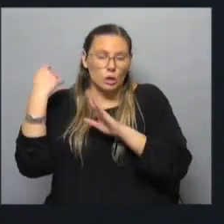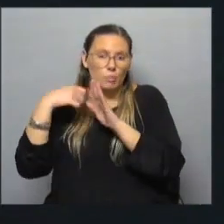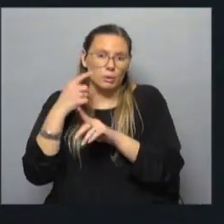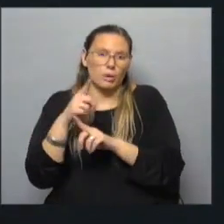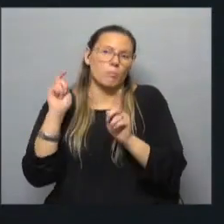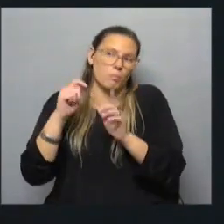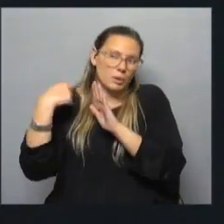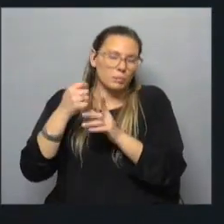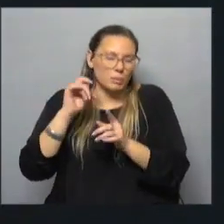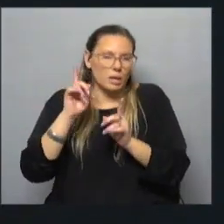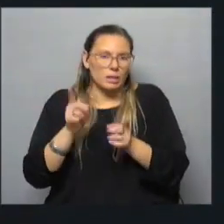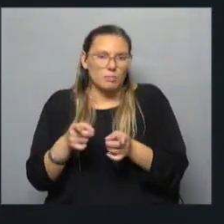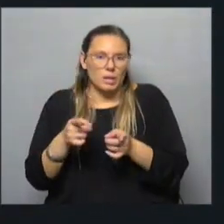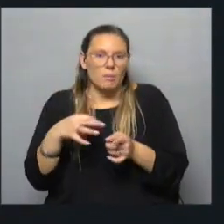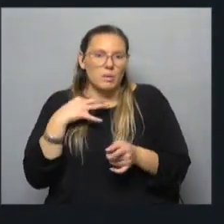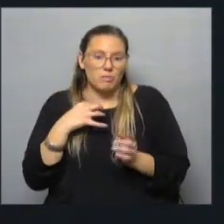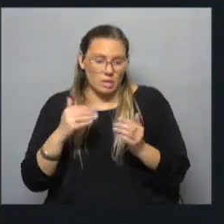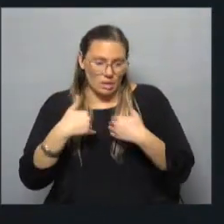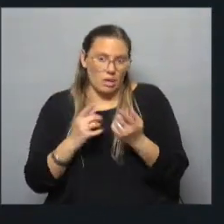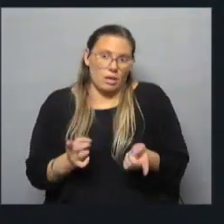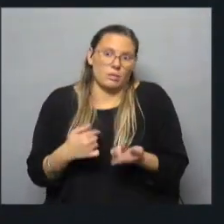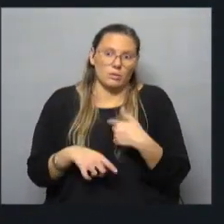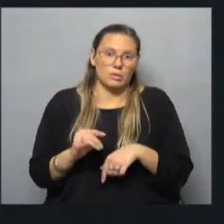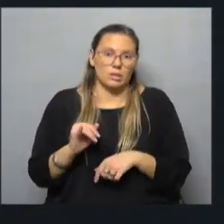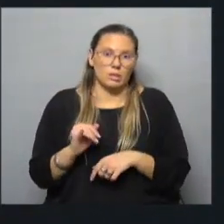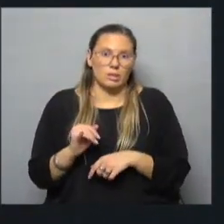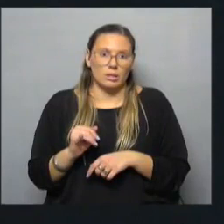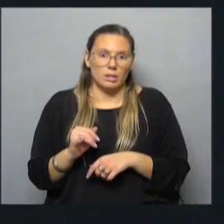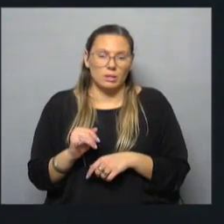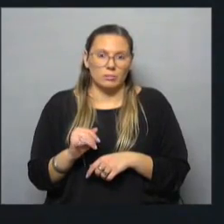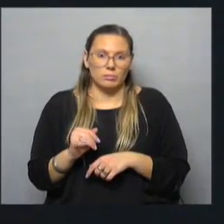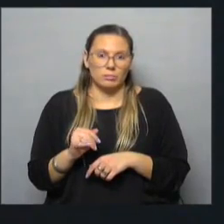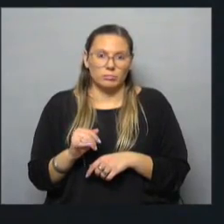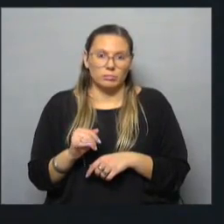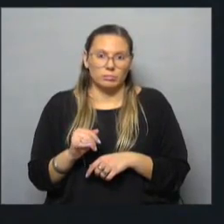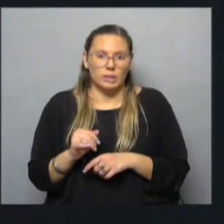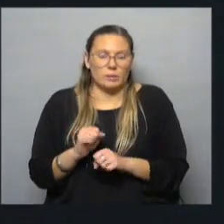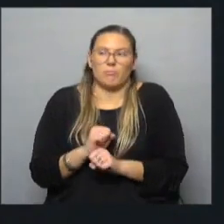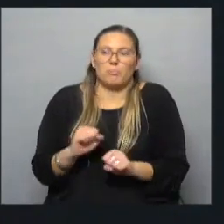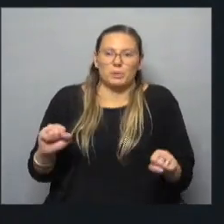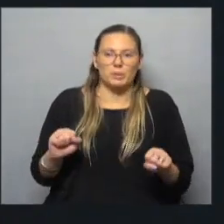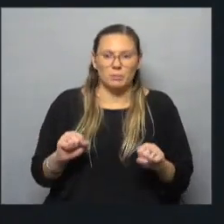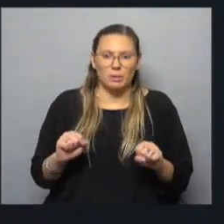la película trata de mi vida misma, ¿no? Entonces era imposible